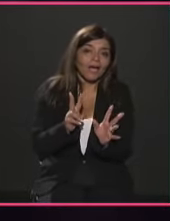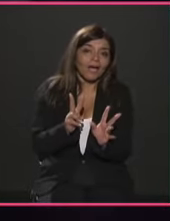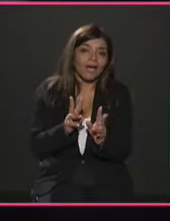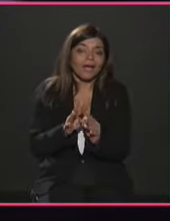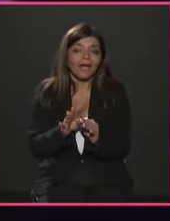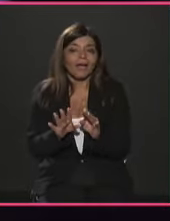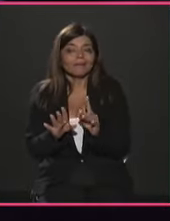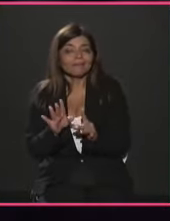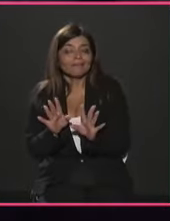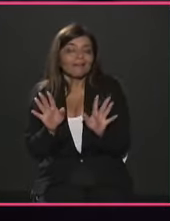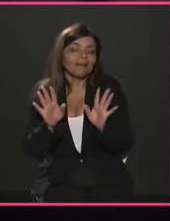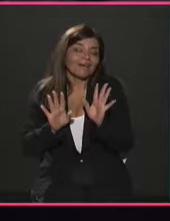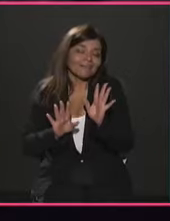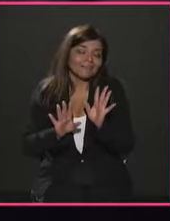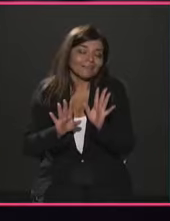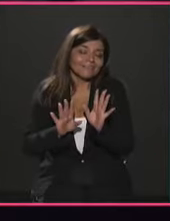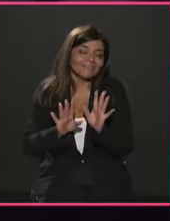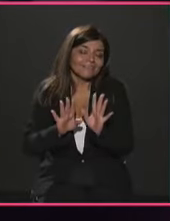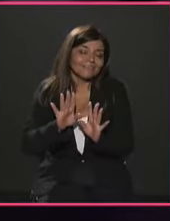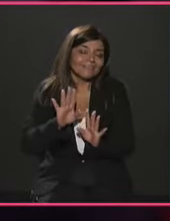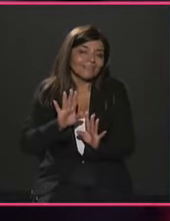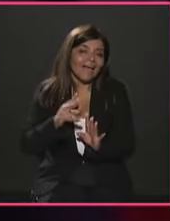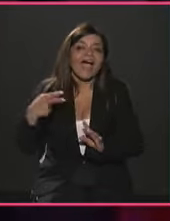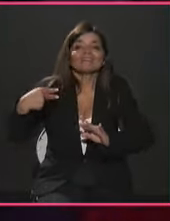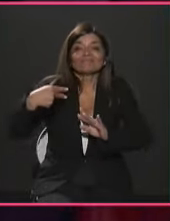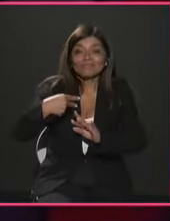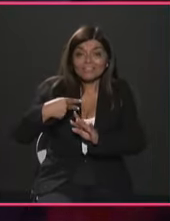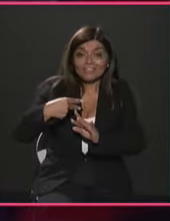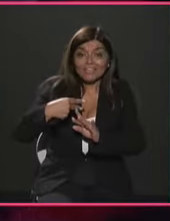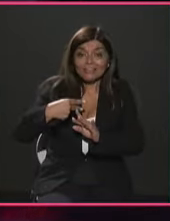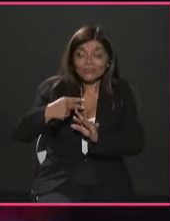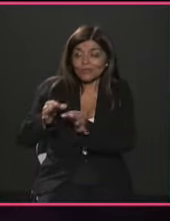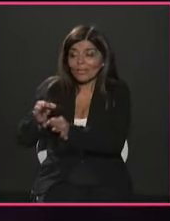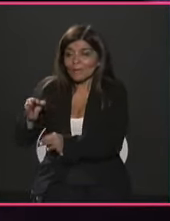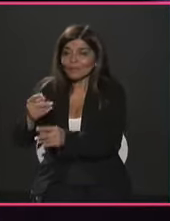poco placentero pero por ibf siempre lo es